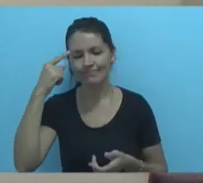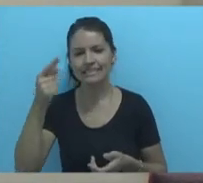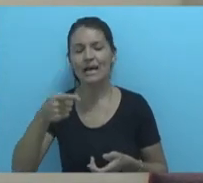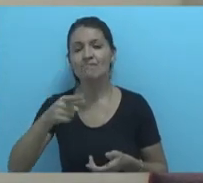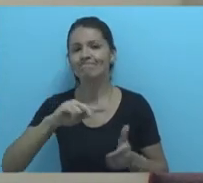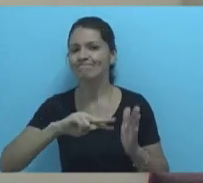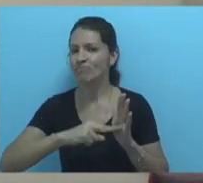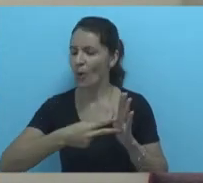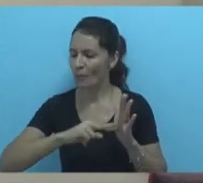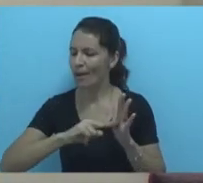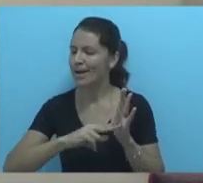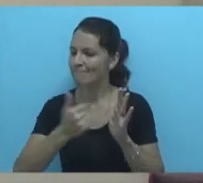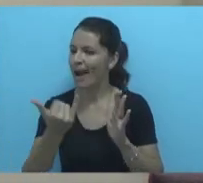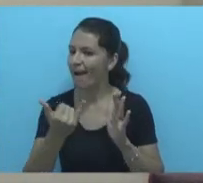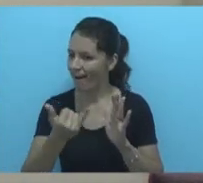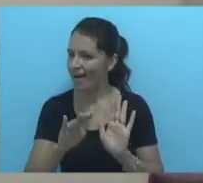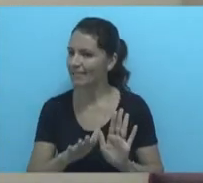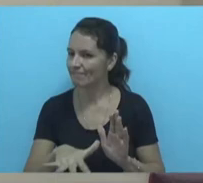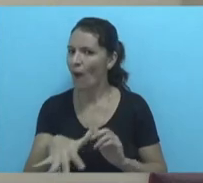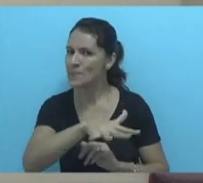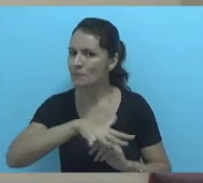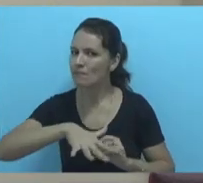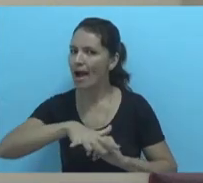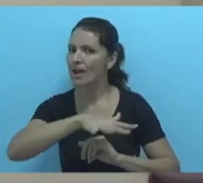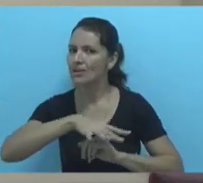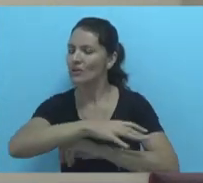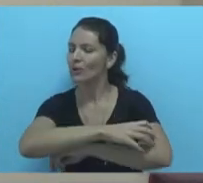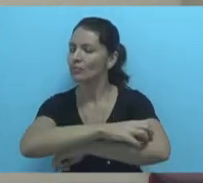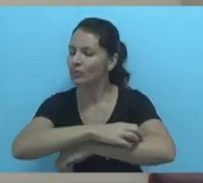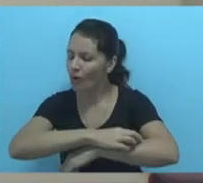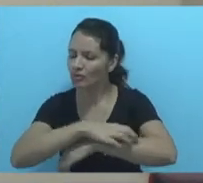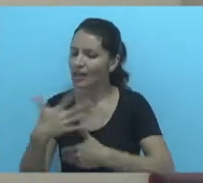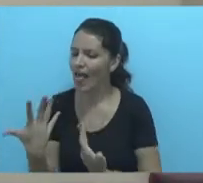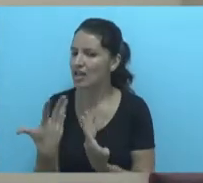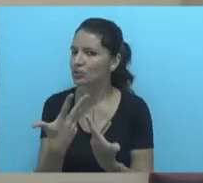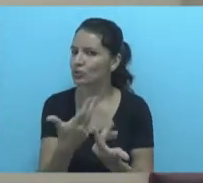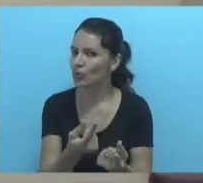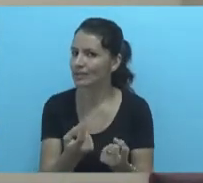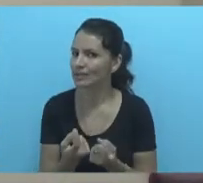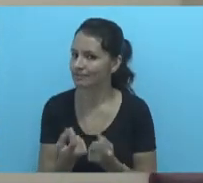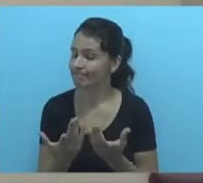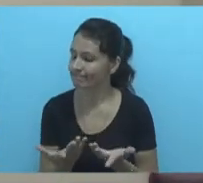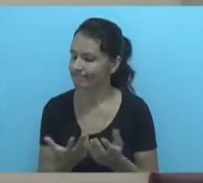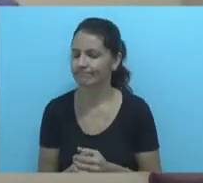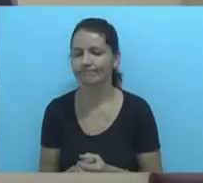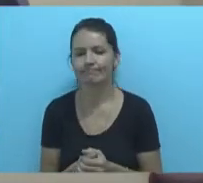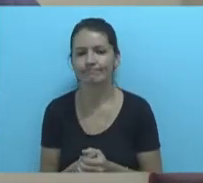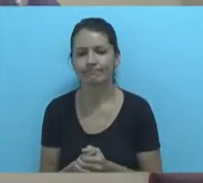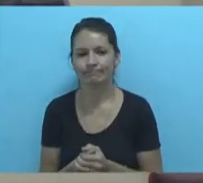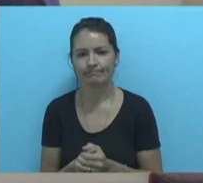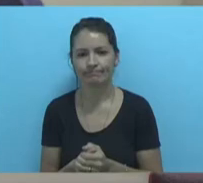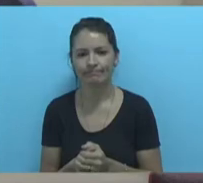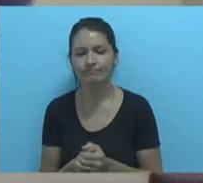problema estructural y que obviamente debemos resolver. Ahora, para lo que viene, ¿cuáles son